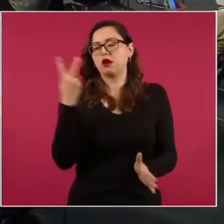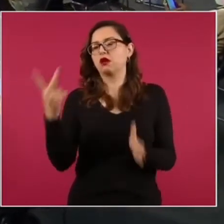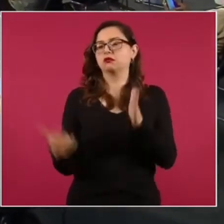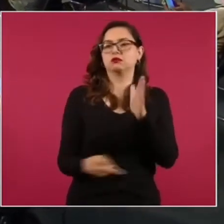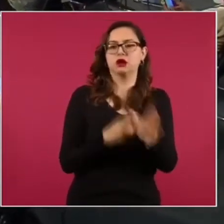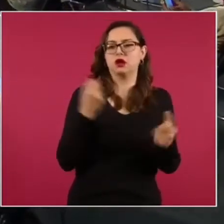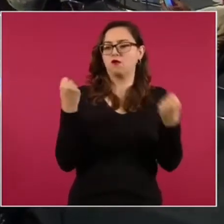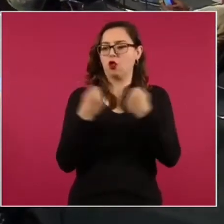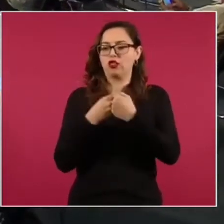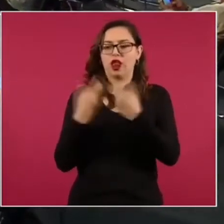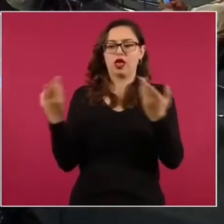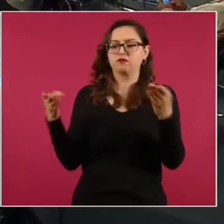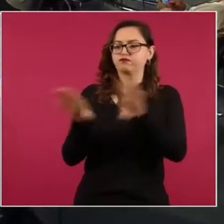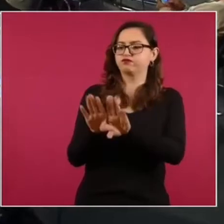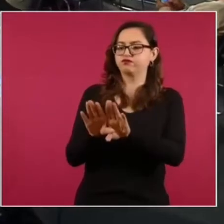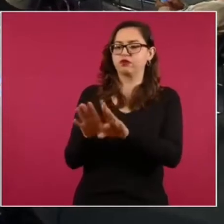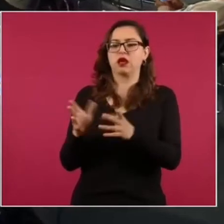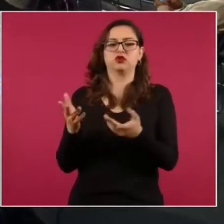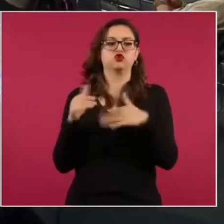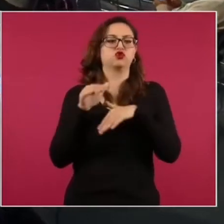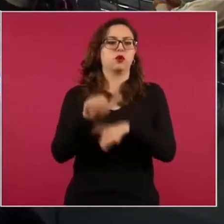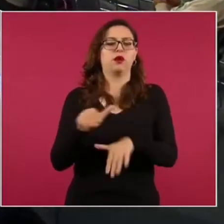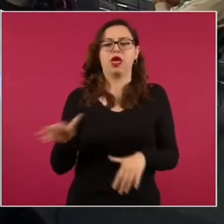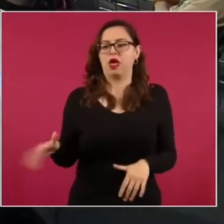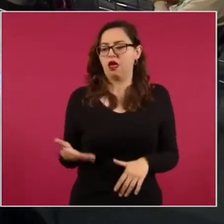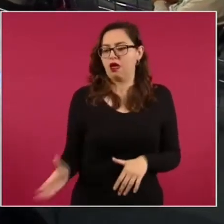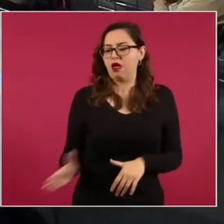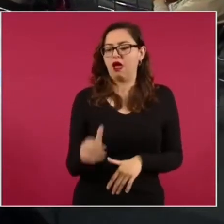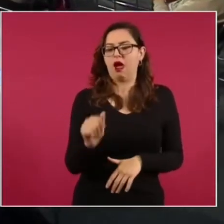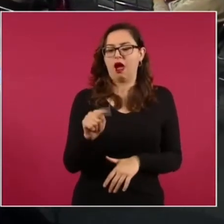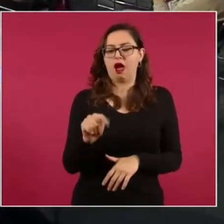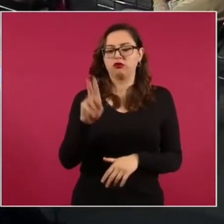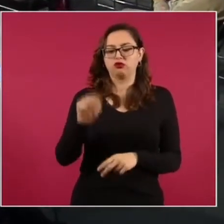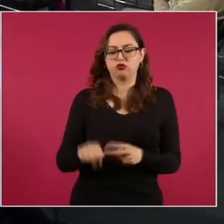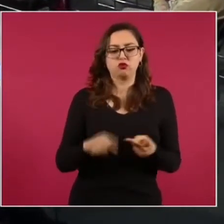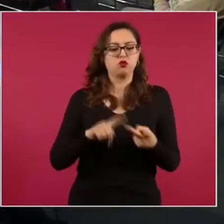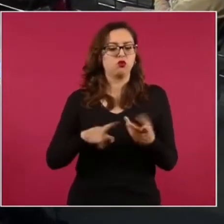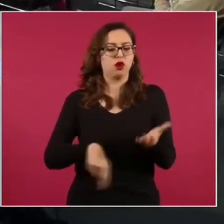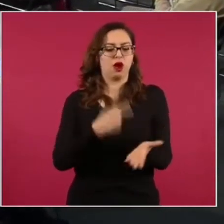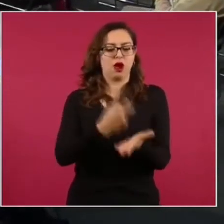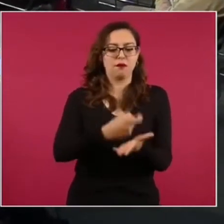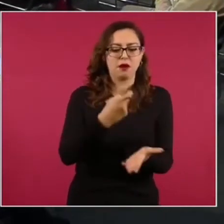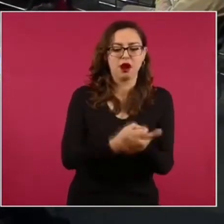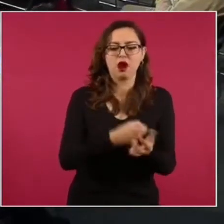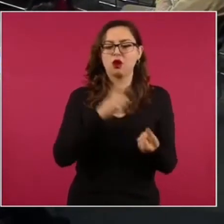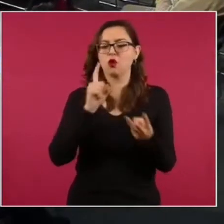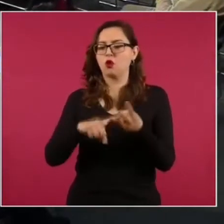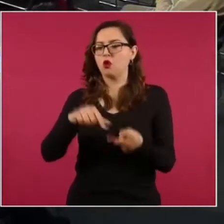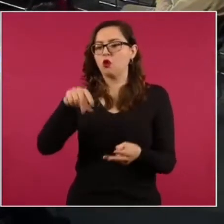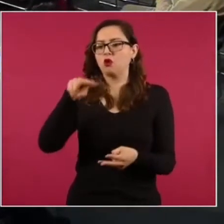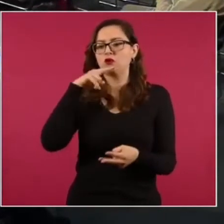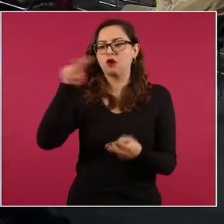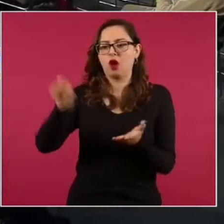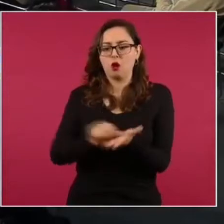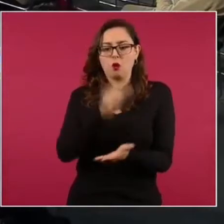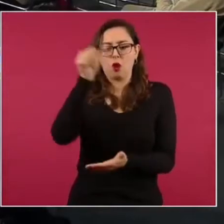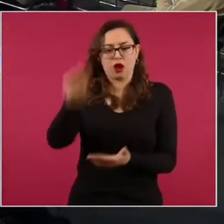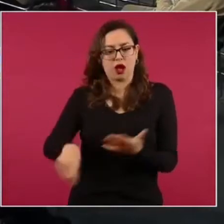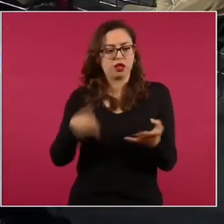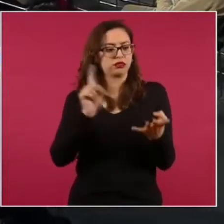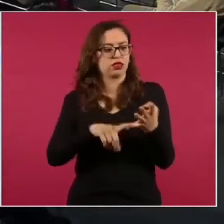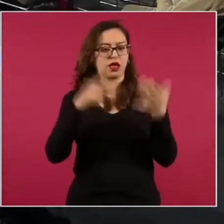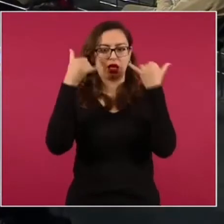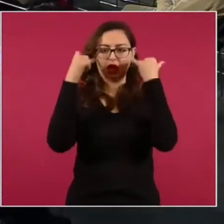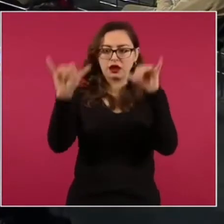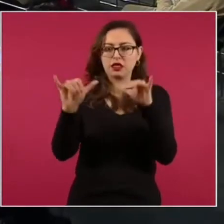al camarón, al aguacate, al ganado mexicano, afectaría la producción nacional, habría pérdidas